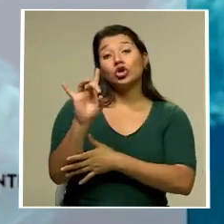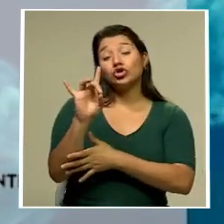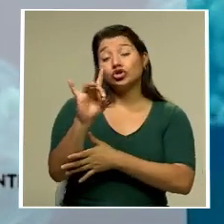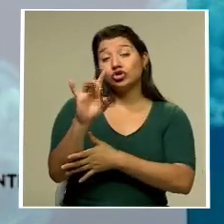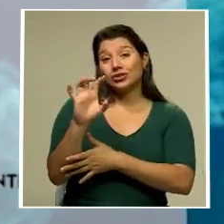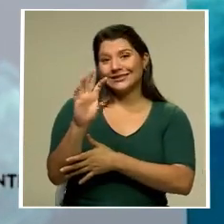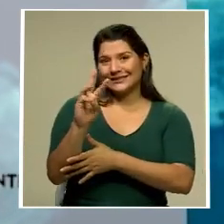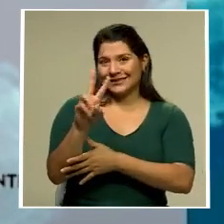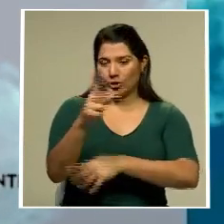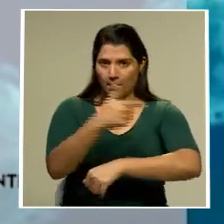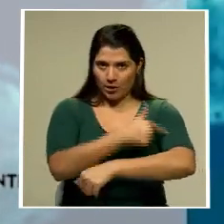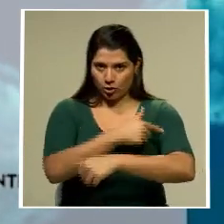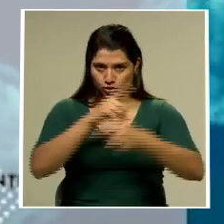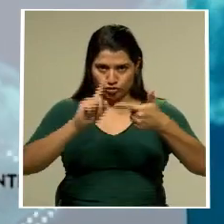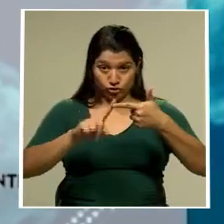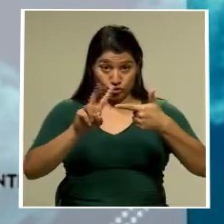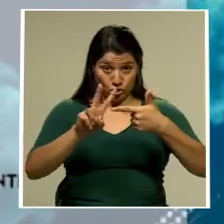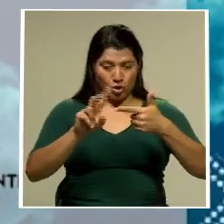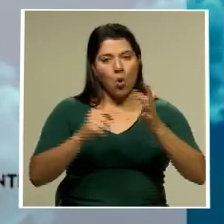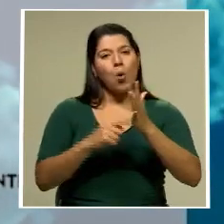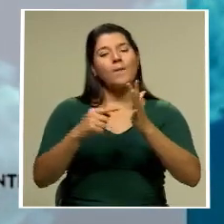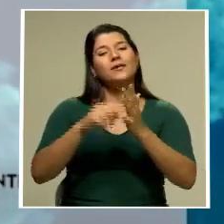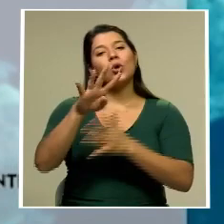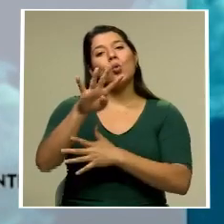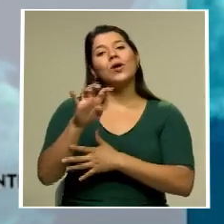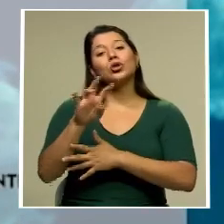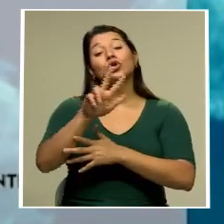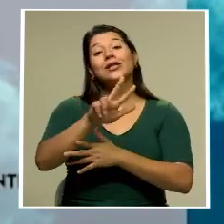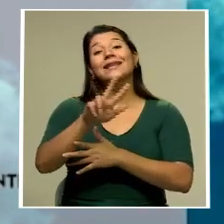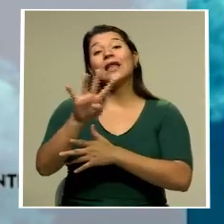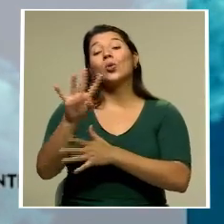240.862 vacunas. Grupo 2,